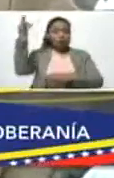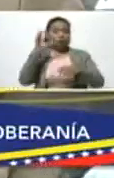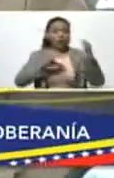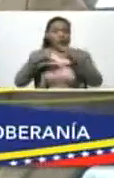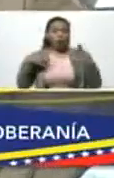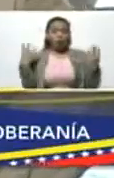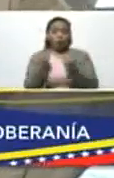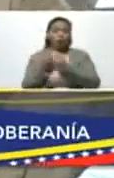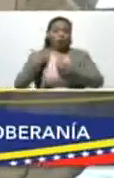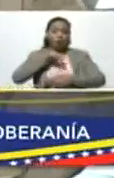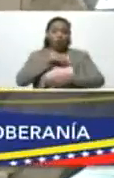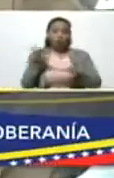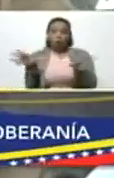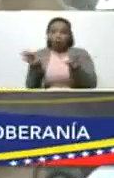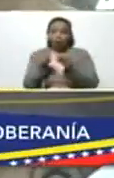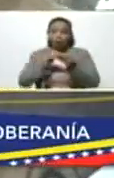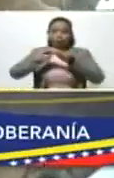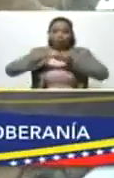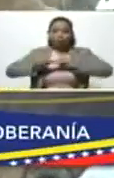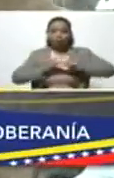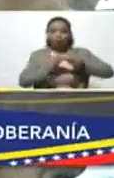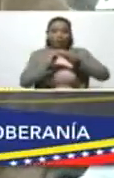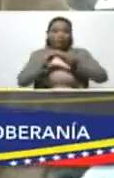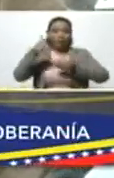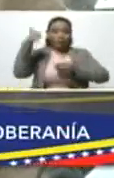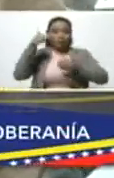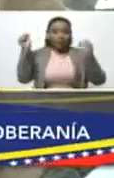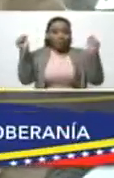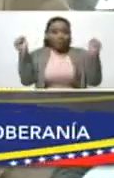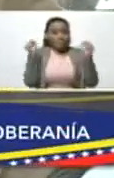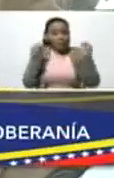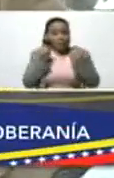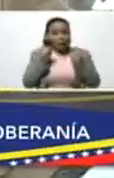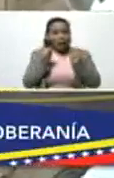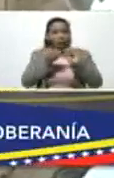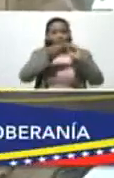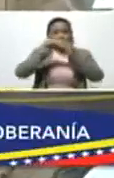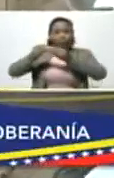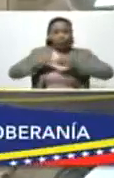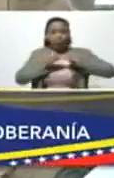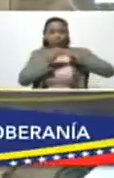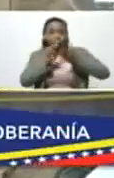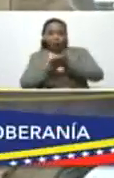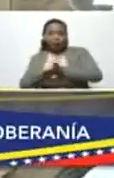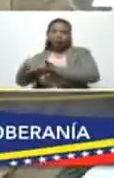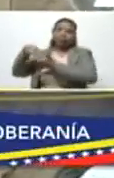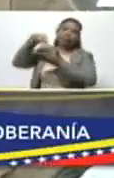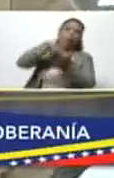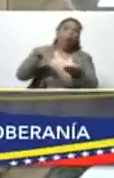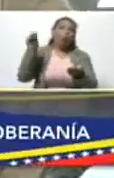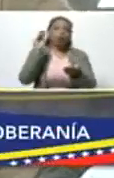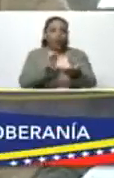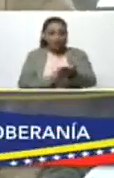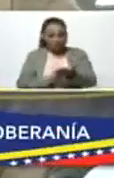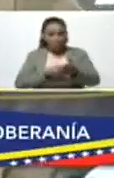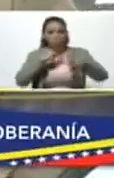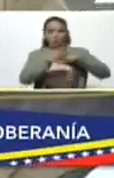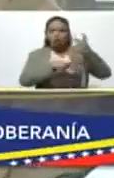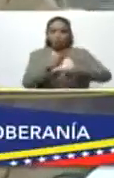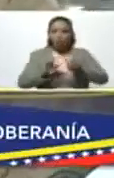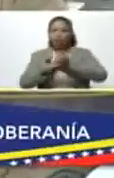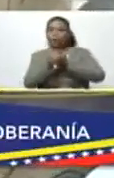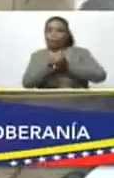nosotros, adaptó la semilla de mucuchíes a los Altos Mirandinos y pudimos levantar toda la producción de papa, o lo que estamos haciendo con